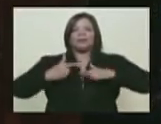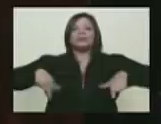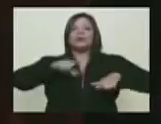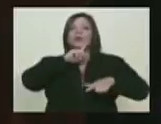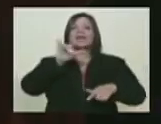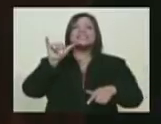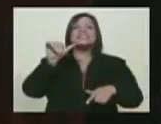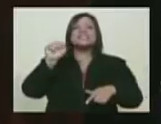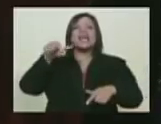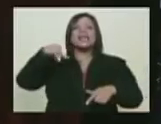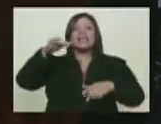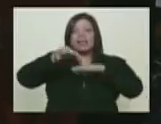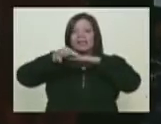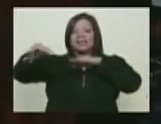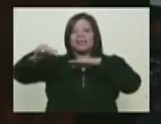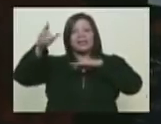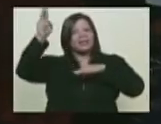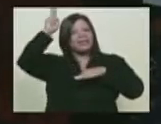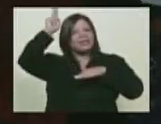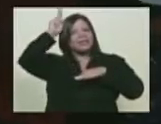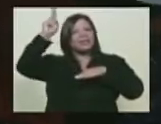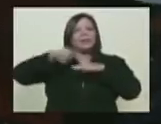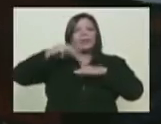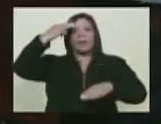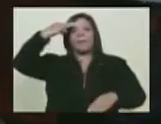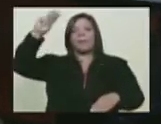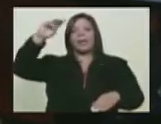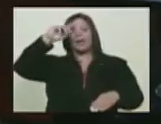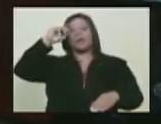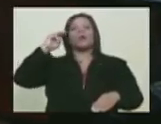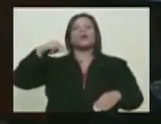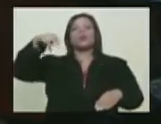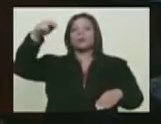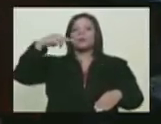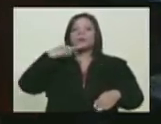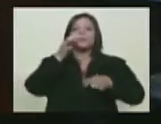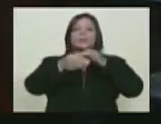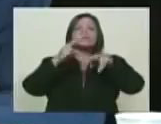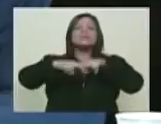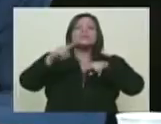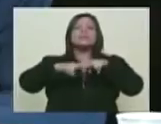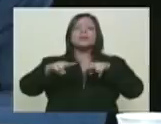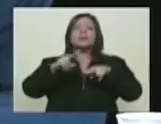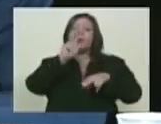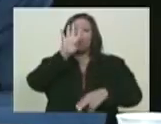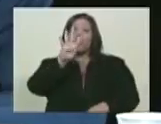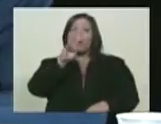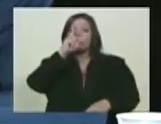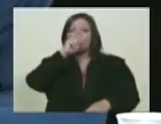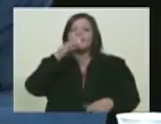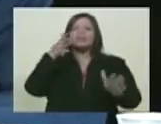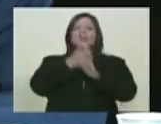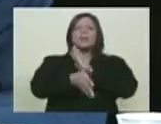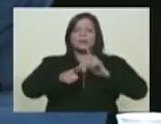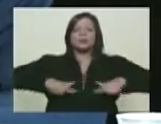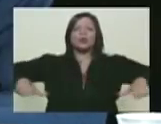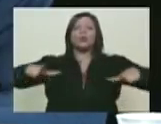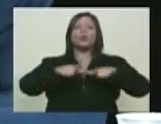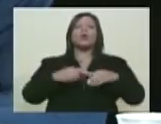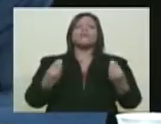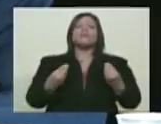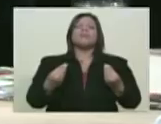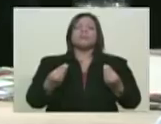Yaqui, de las tribus del noroeste de México. Ah, mira tú. Explícale para un niño de 4 años qué pasó en Ayotzinapa.